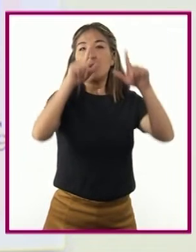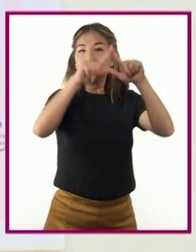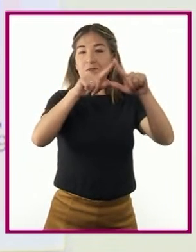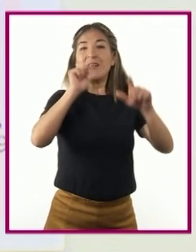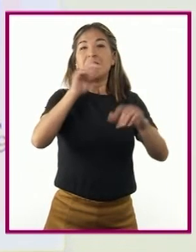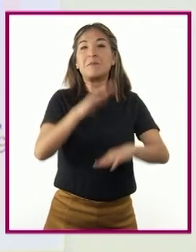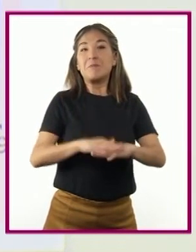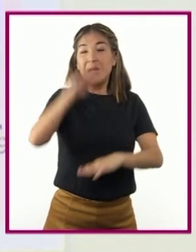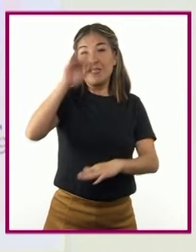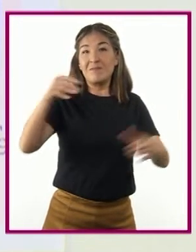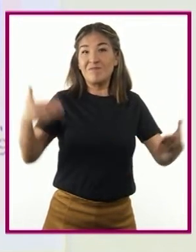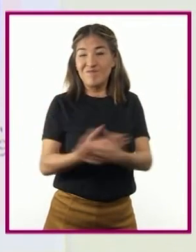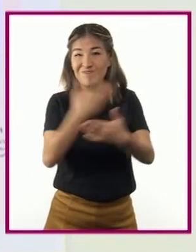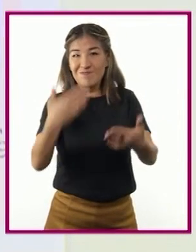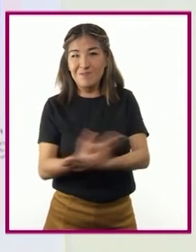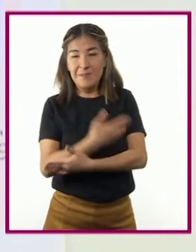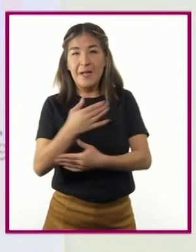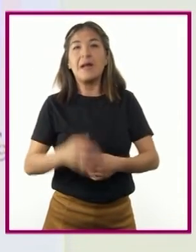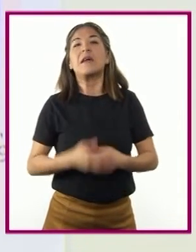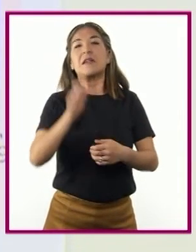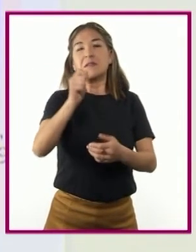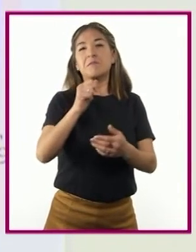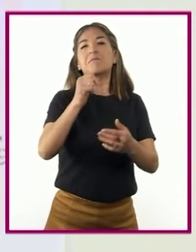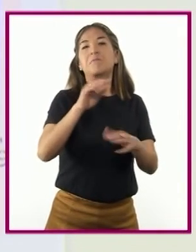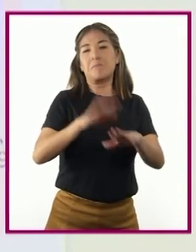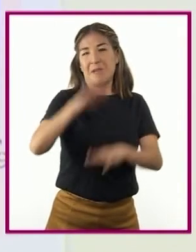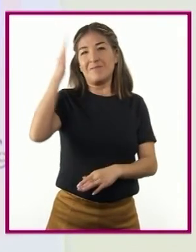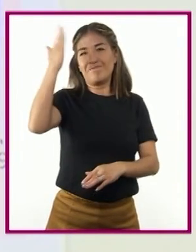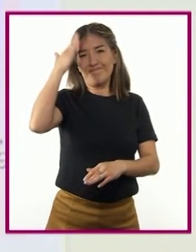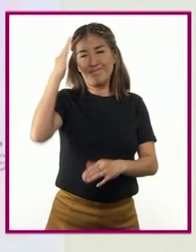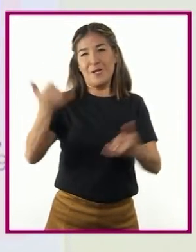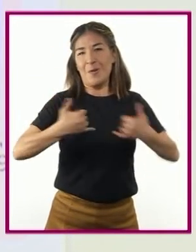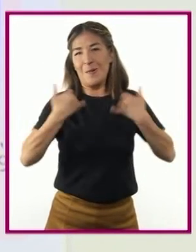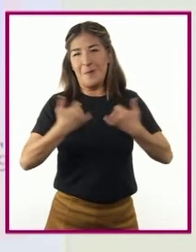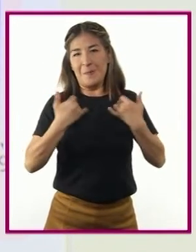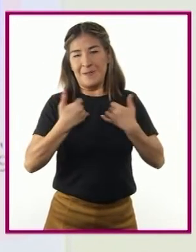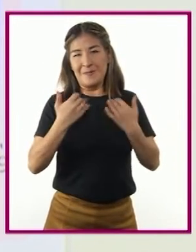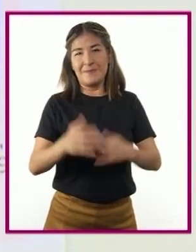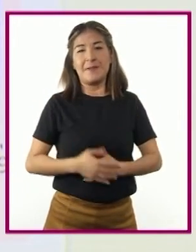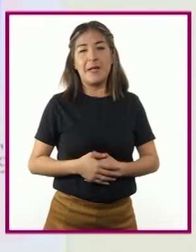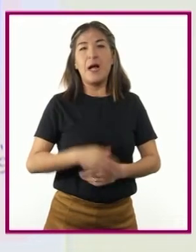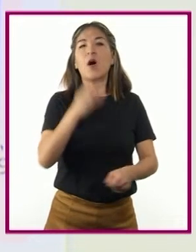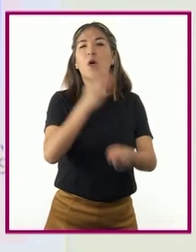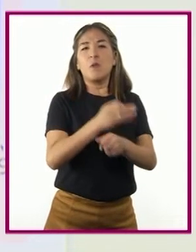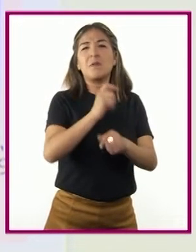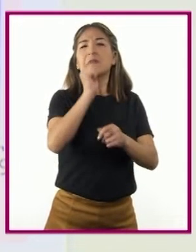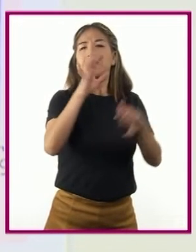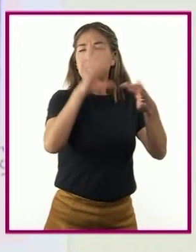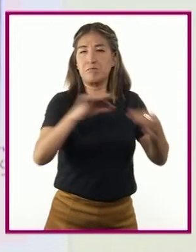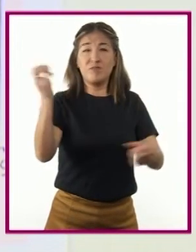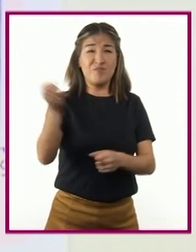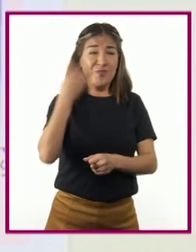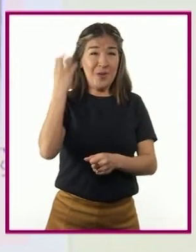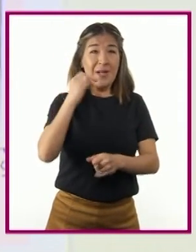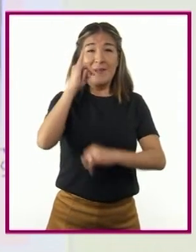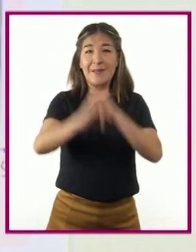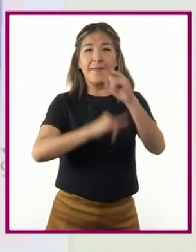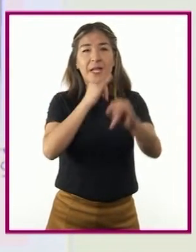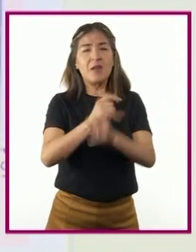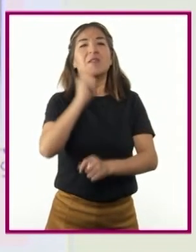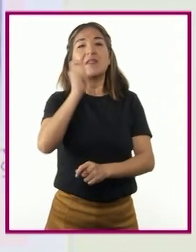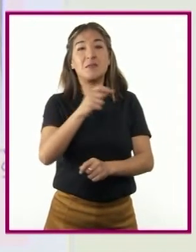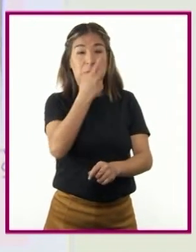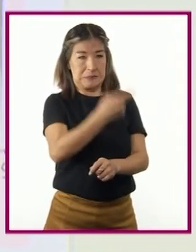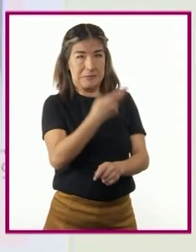elevado crecimiento de población y predominan los jóvenes. Se ha mencionado en foros internacionales que esta situación